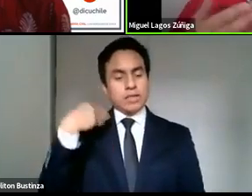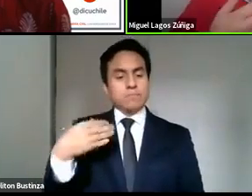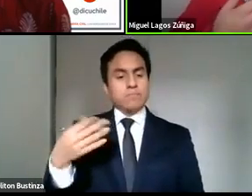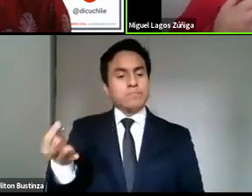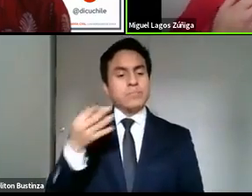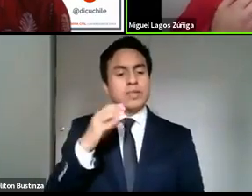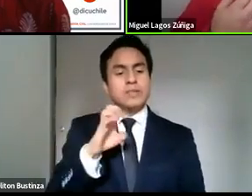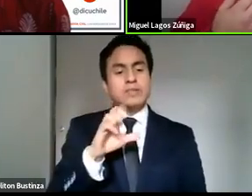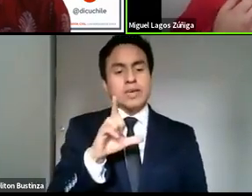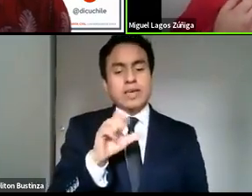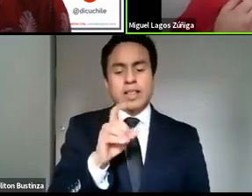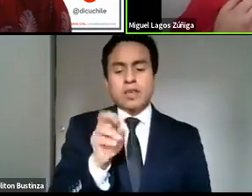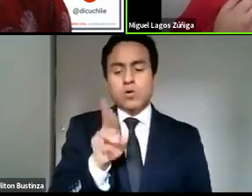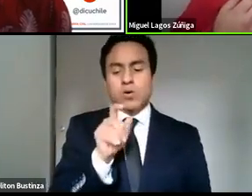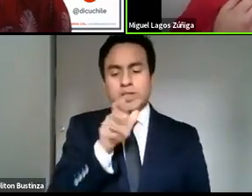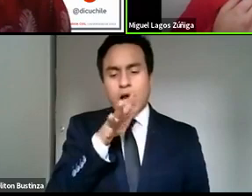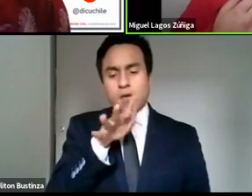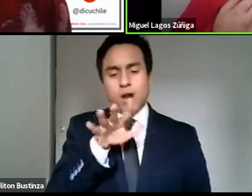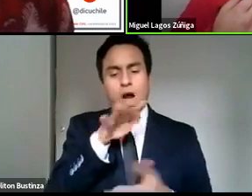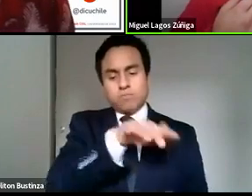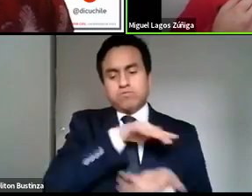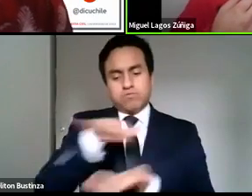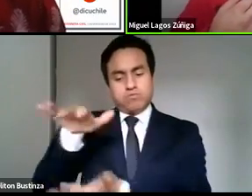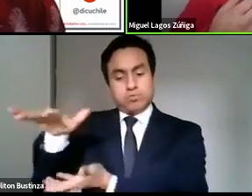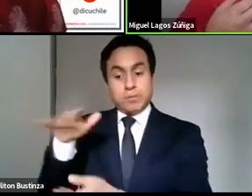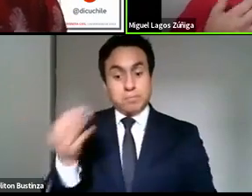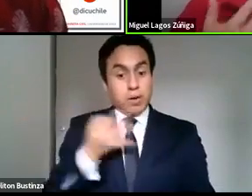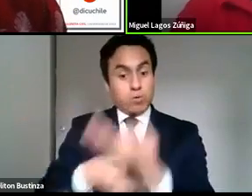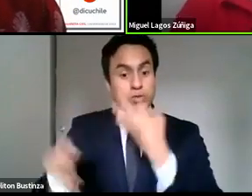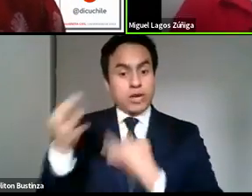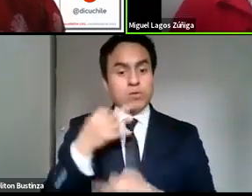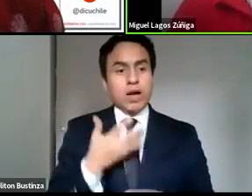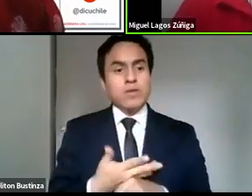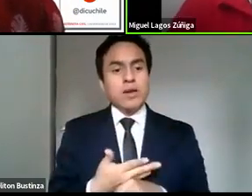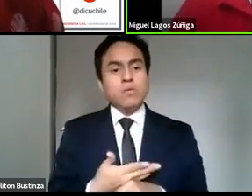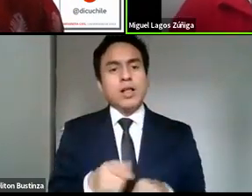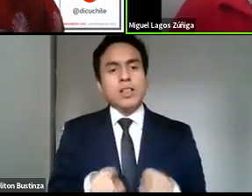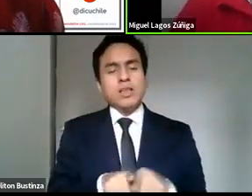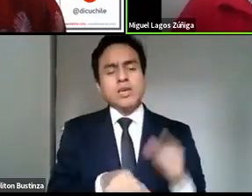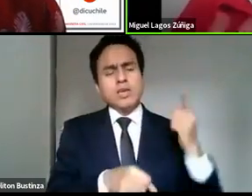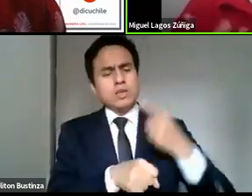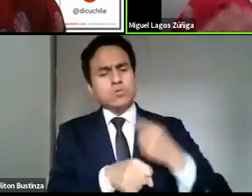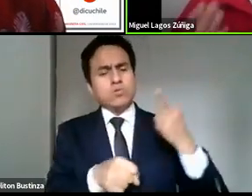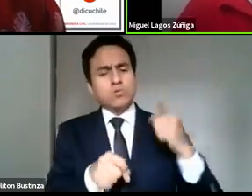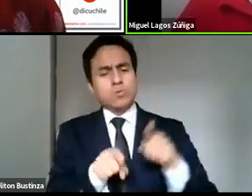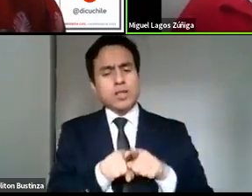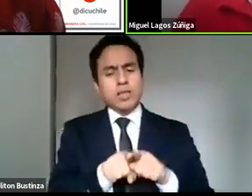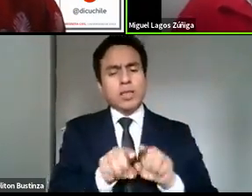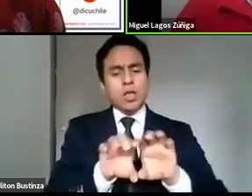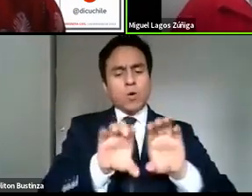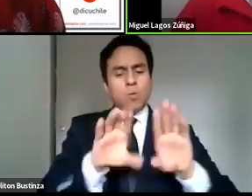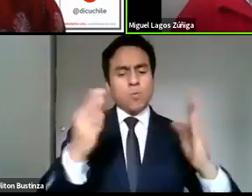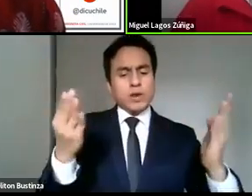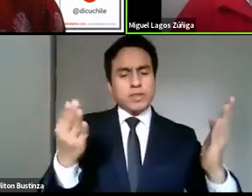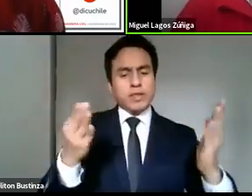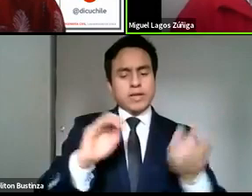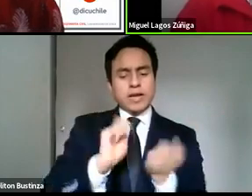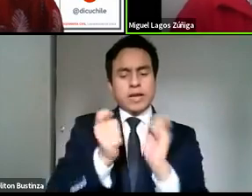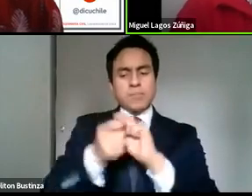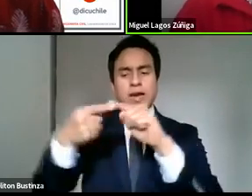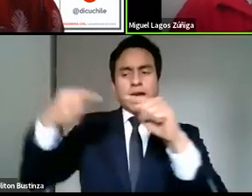son los que reparten agua desde la laguna del Maule, que habían recibido una instrucción de abrir compuertas para generar electricidad.